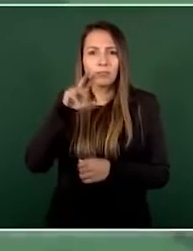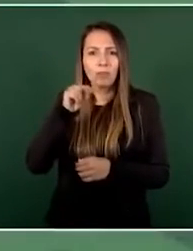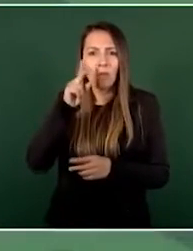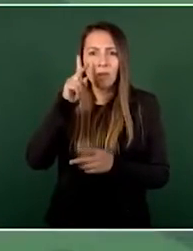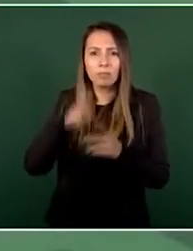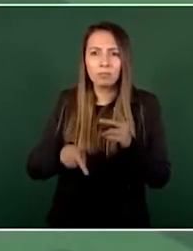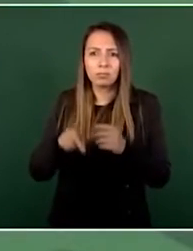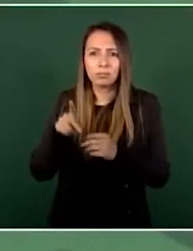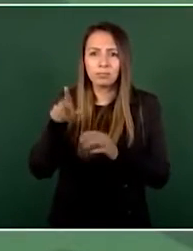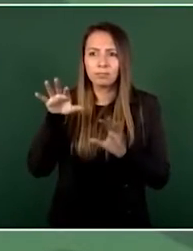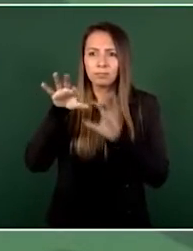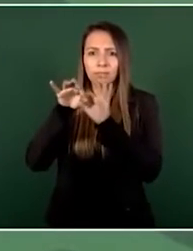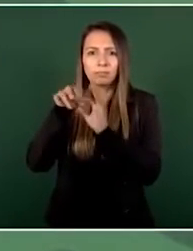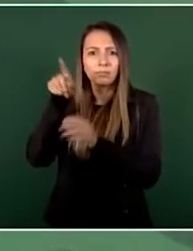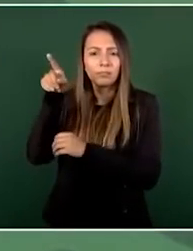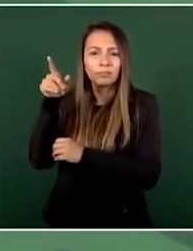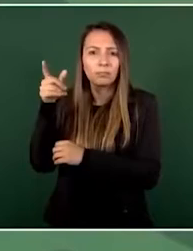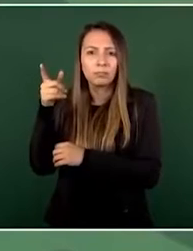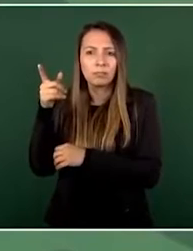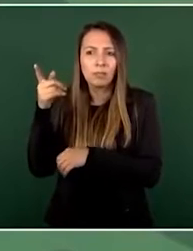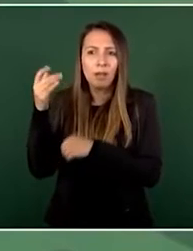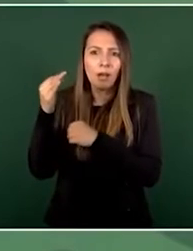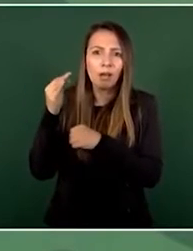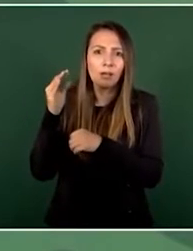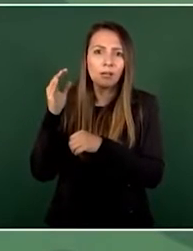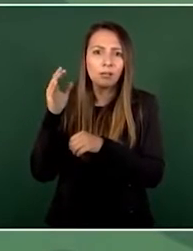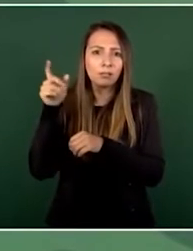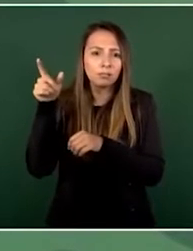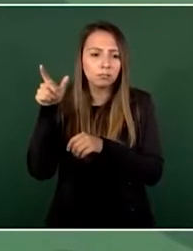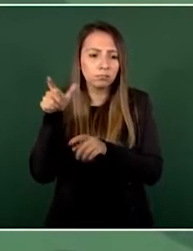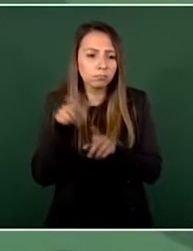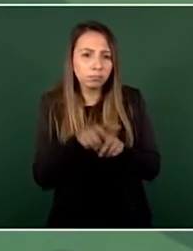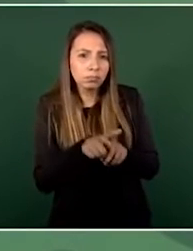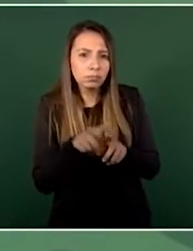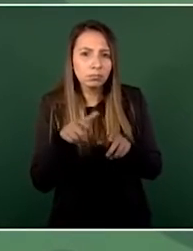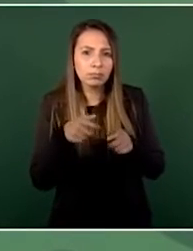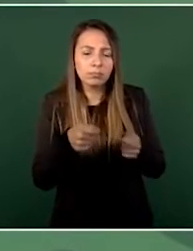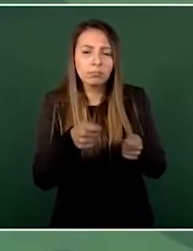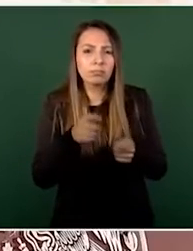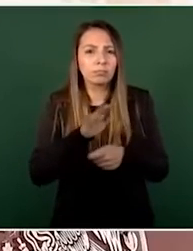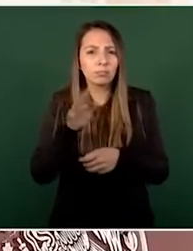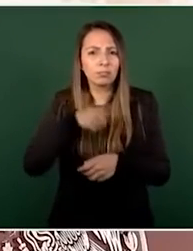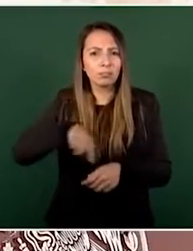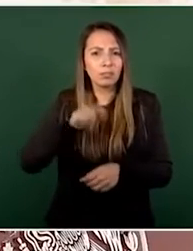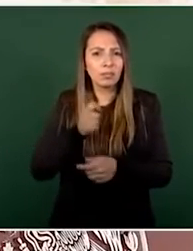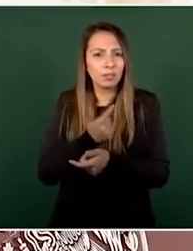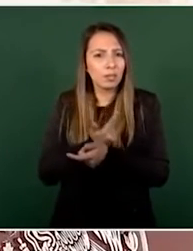no somos protectorado, somos un país libre, independiente, soberano.